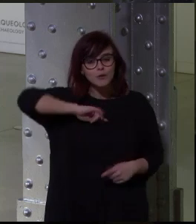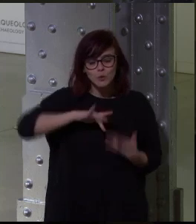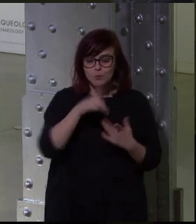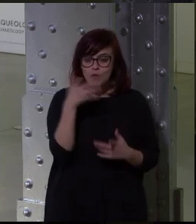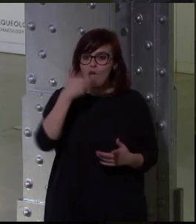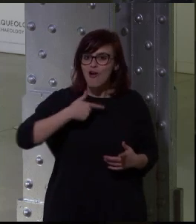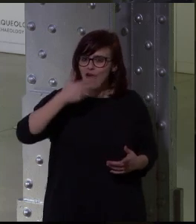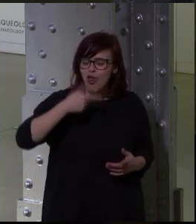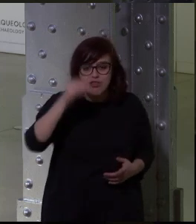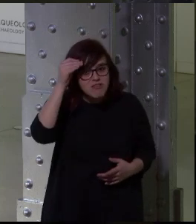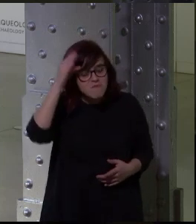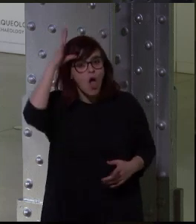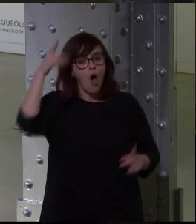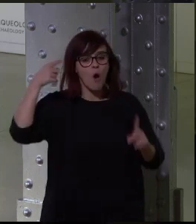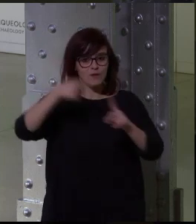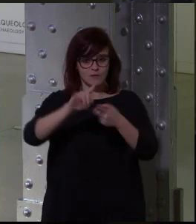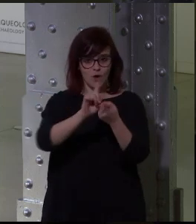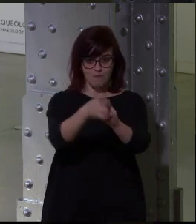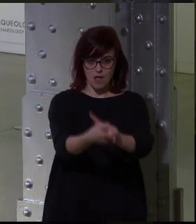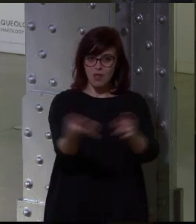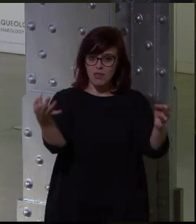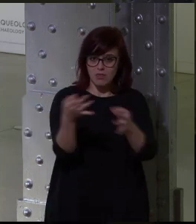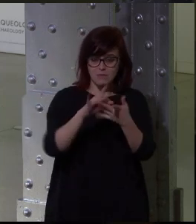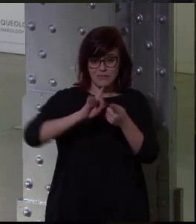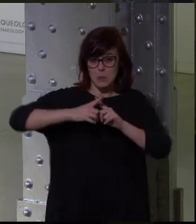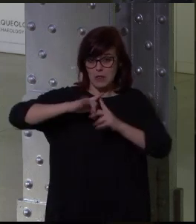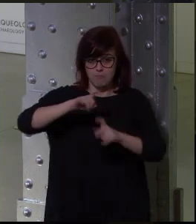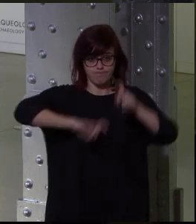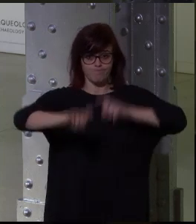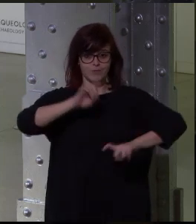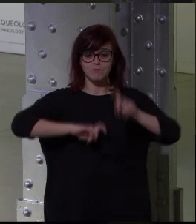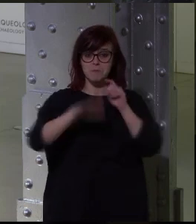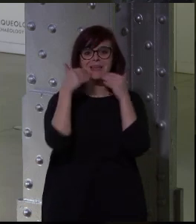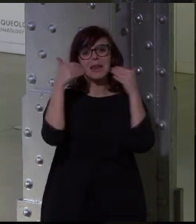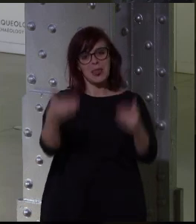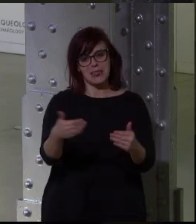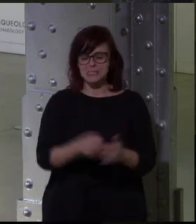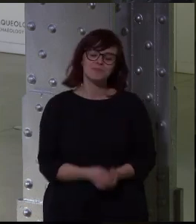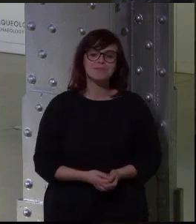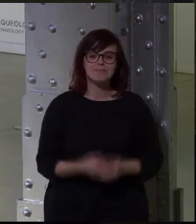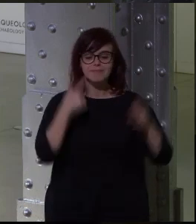el conocimiento para cambiar y revertir la situación. Muchas gracias.